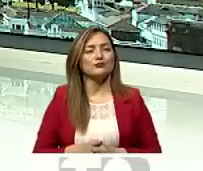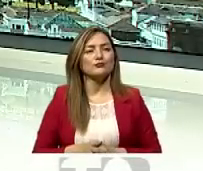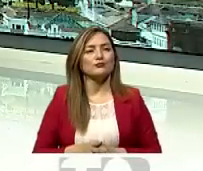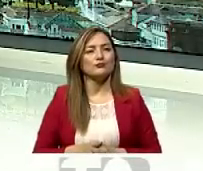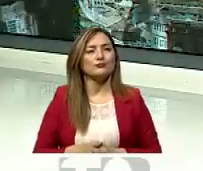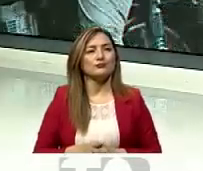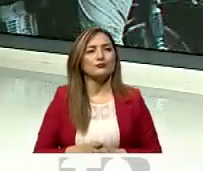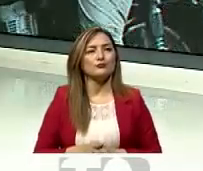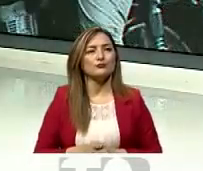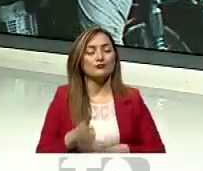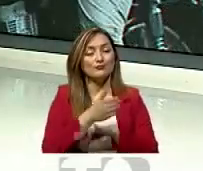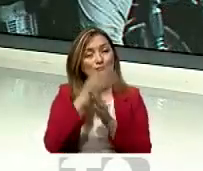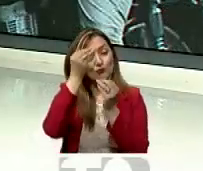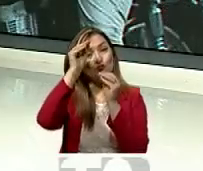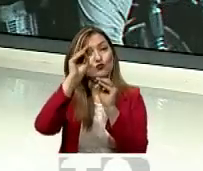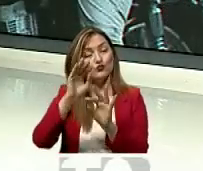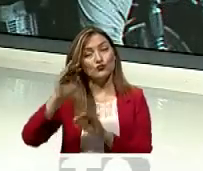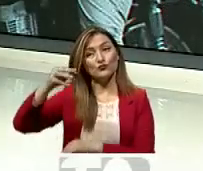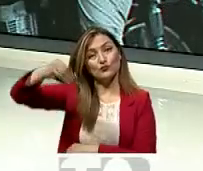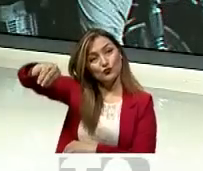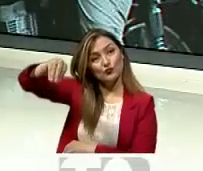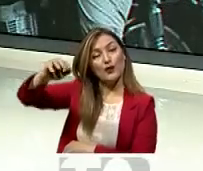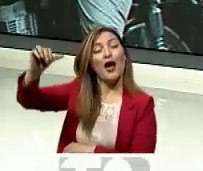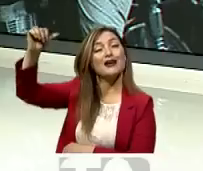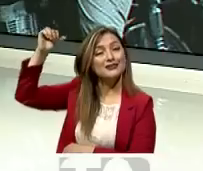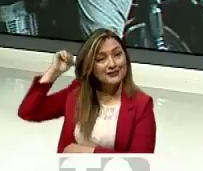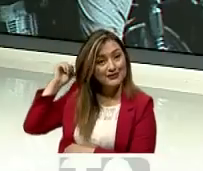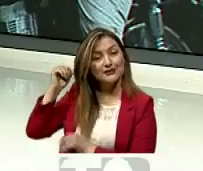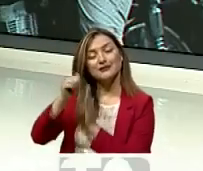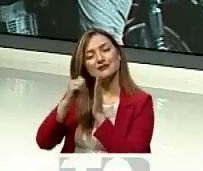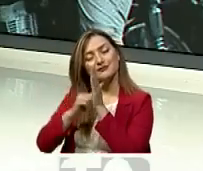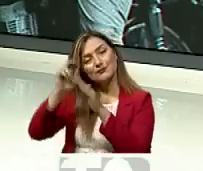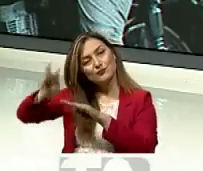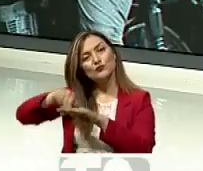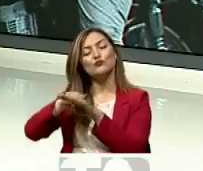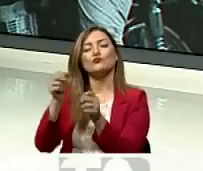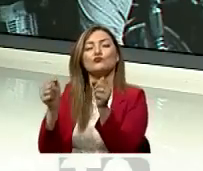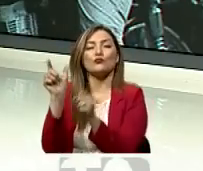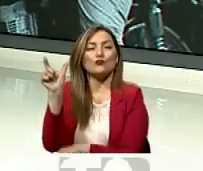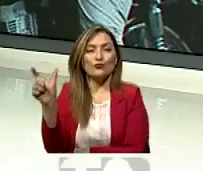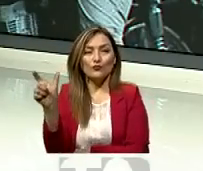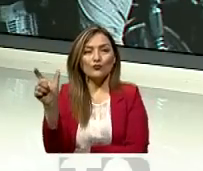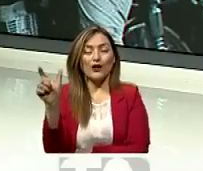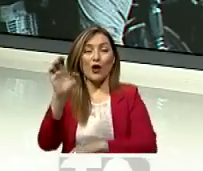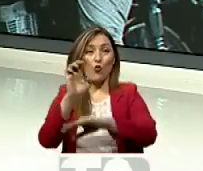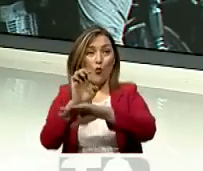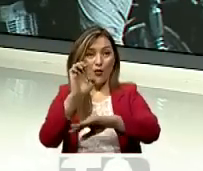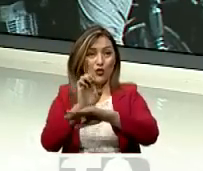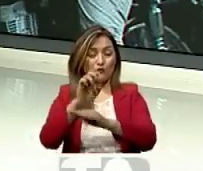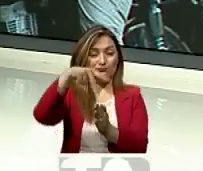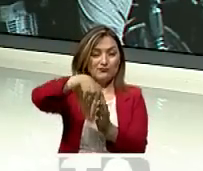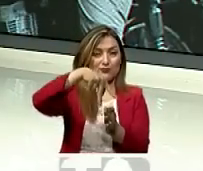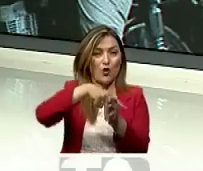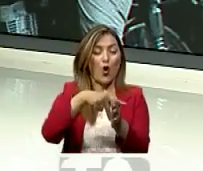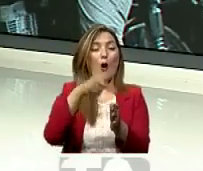inicio de esta emisión informativa que el miércoles, es decir, ayer, la Agencia Nacional de Tránsito dio a conocer que en todo el país se prohíbe la